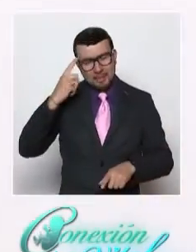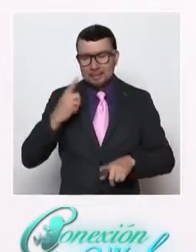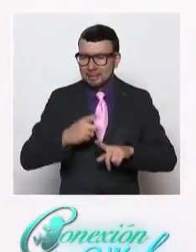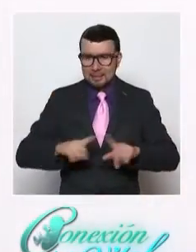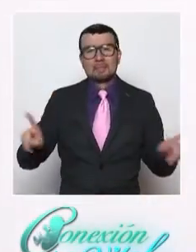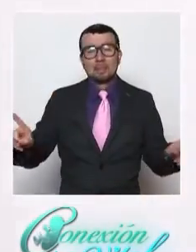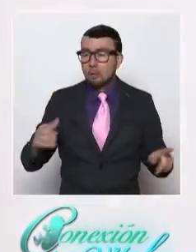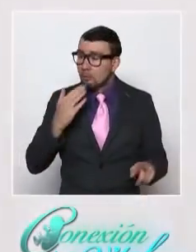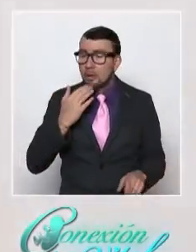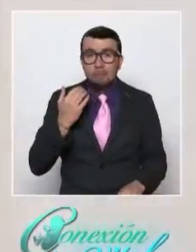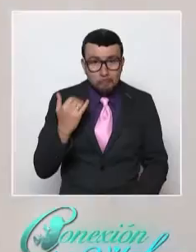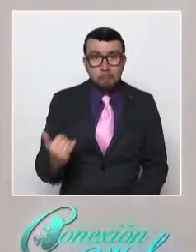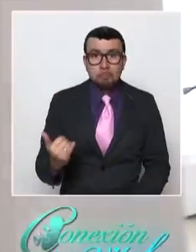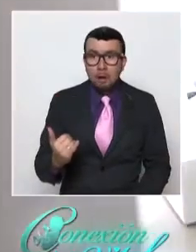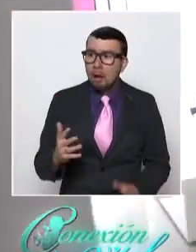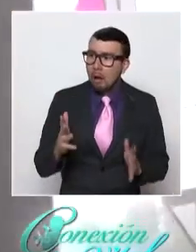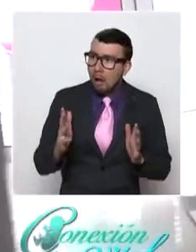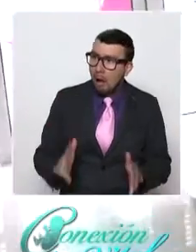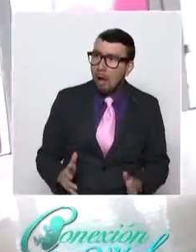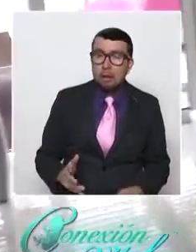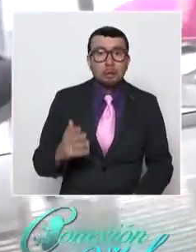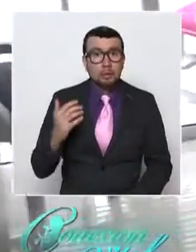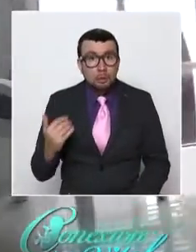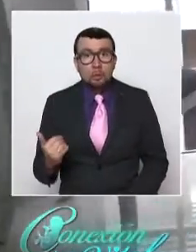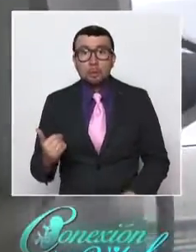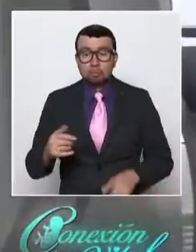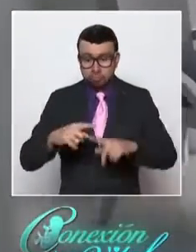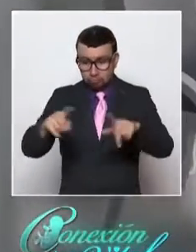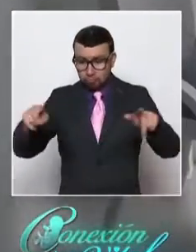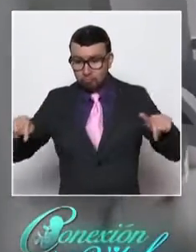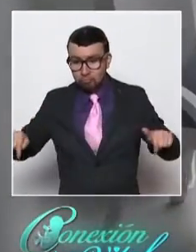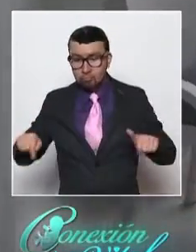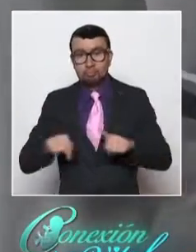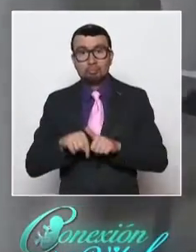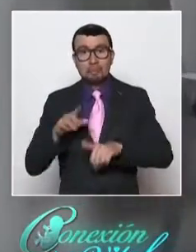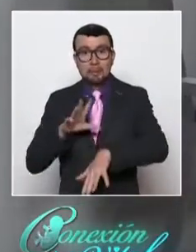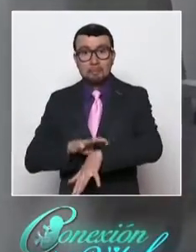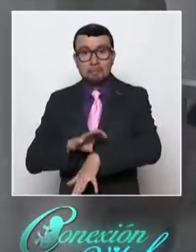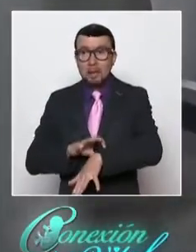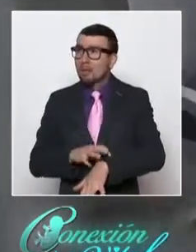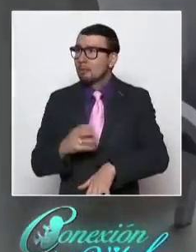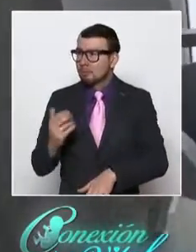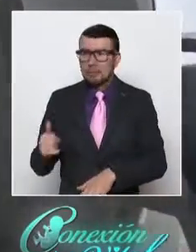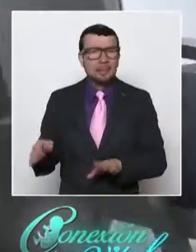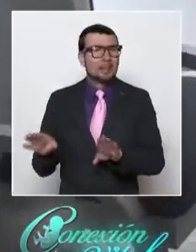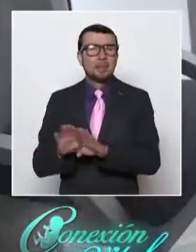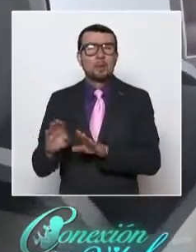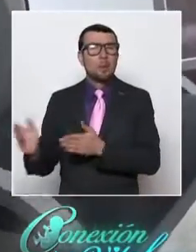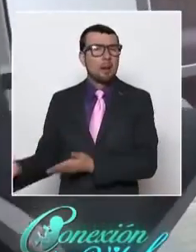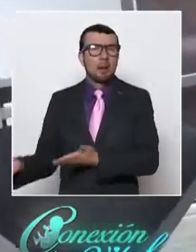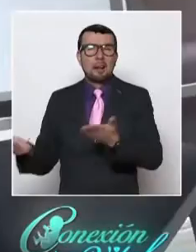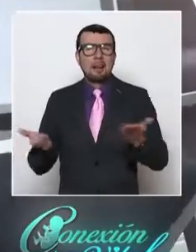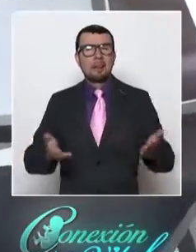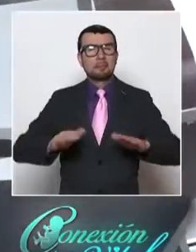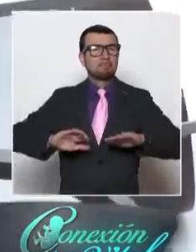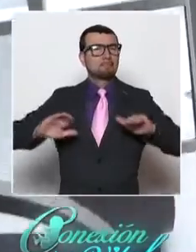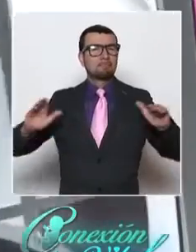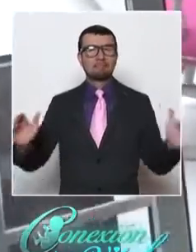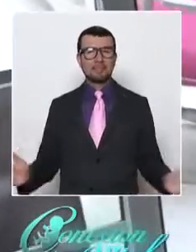Acá ustedes pueden ver nuestros consultorios, son unas salas prácticamente